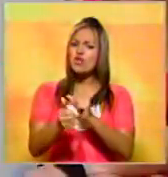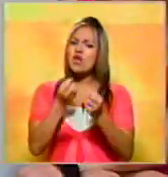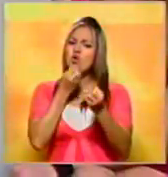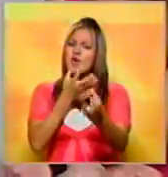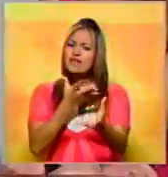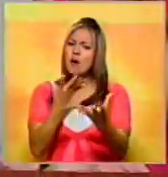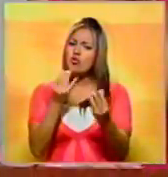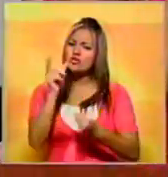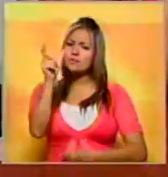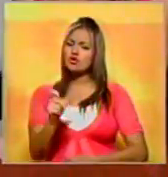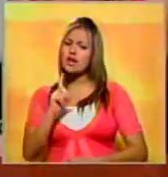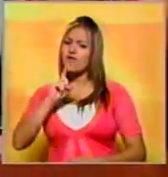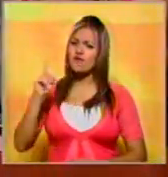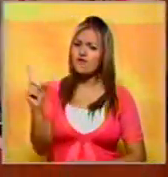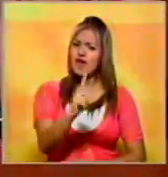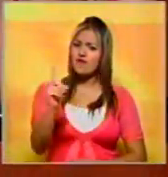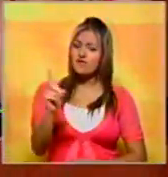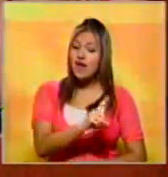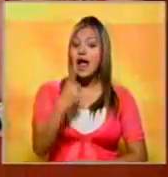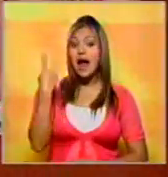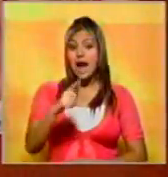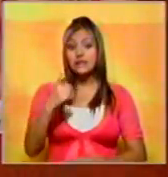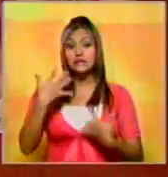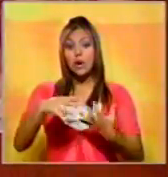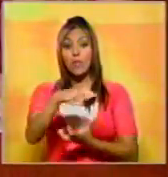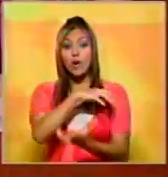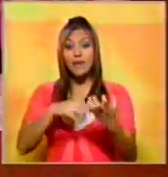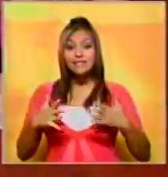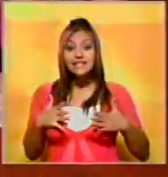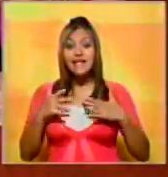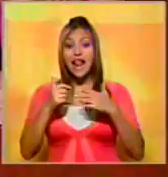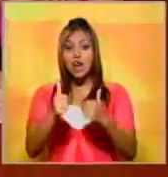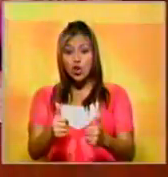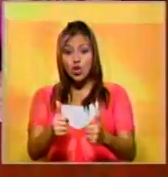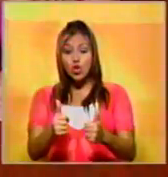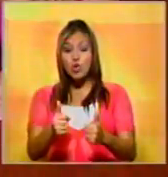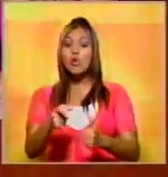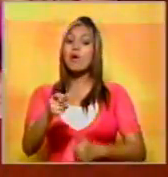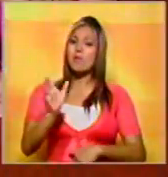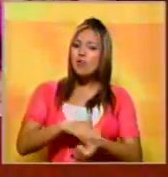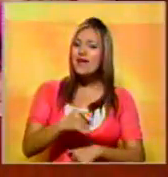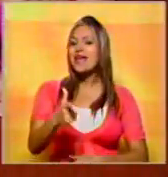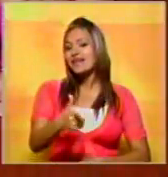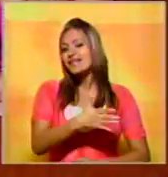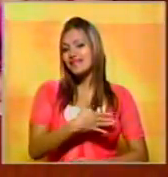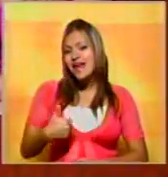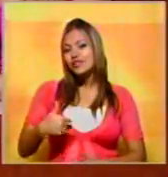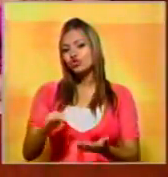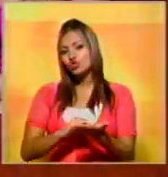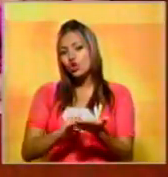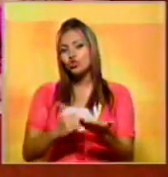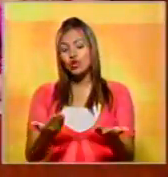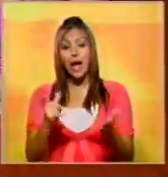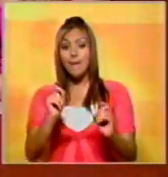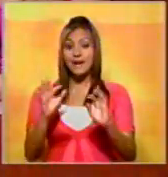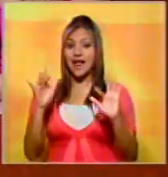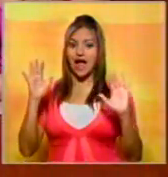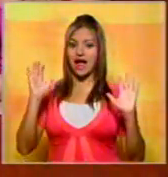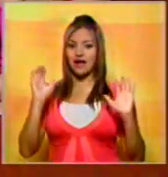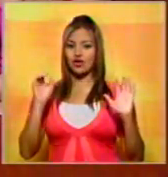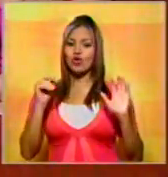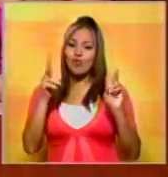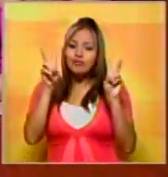personas llegan a tu consultorio con serios problemas de salud, precisamente por buscar soluciones milagrosas,